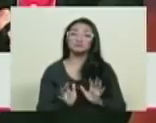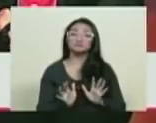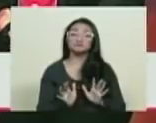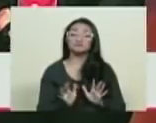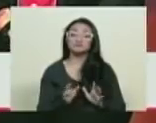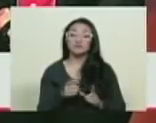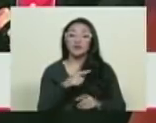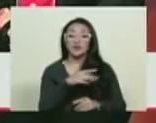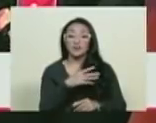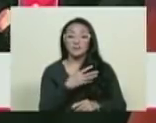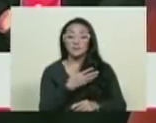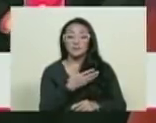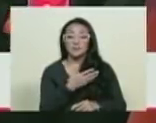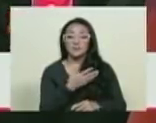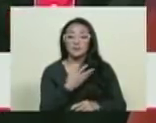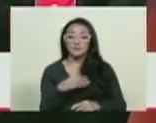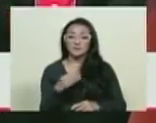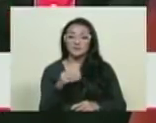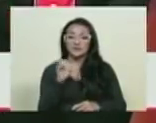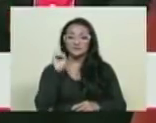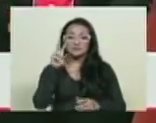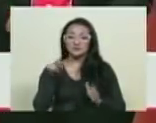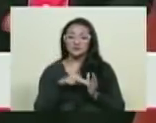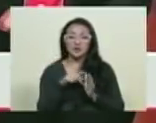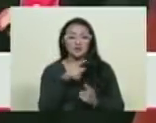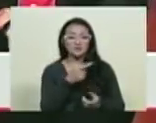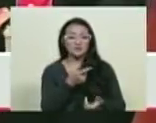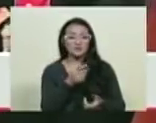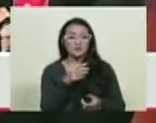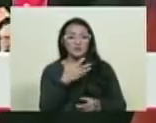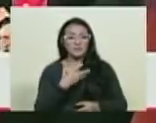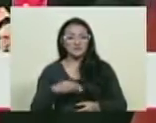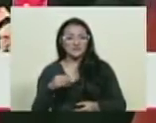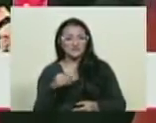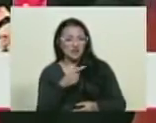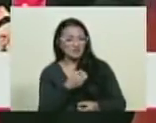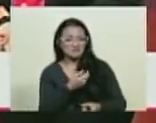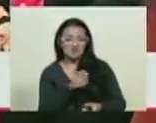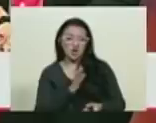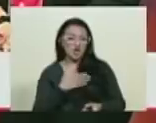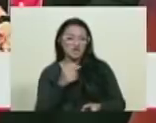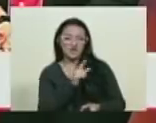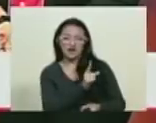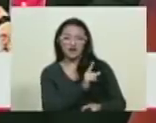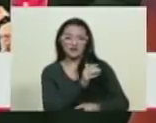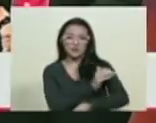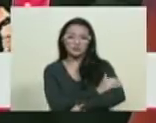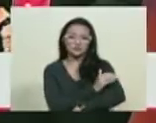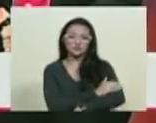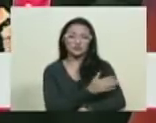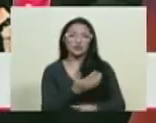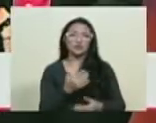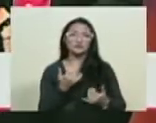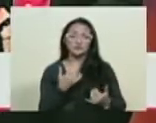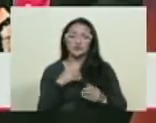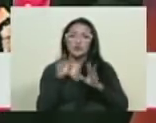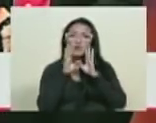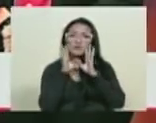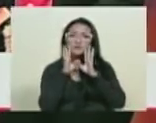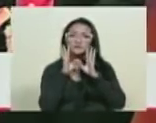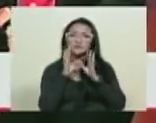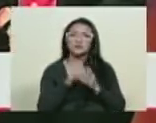a ti no te van a dejar ser candidato a presidencia y ustedes van a saber en su momento porque lo dije yo lo voy a confesar